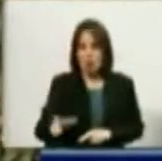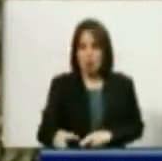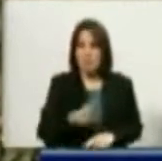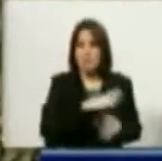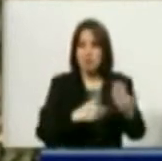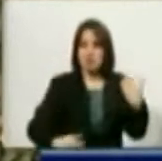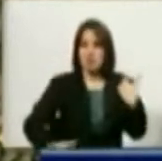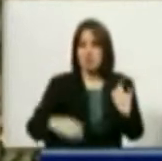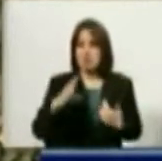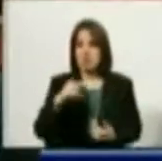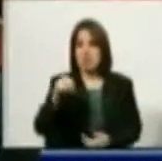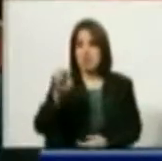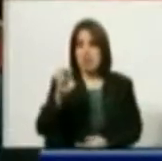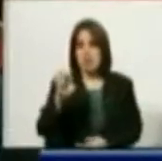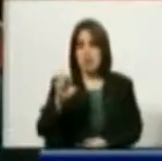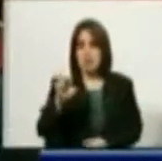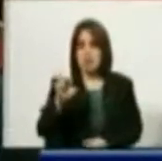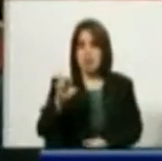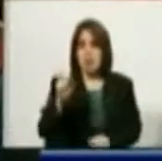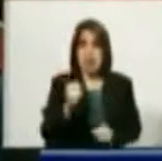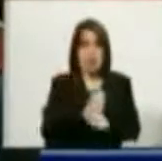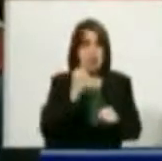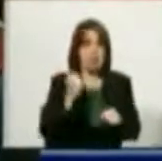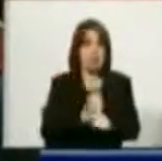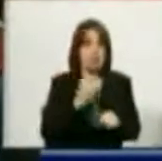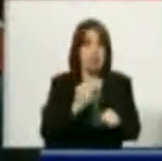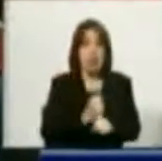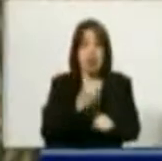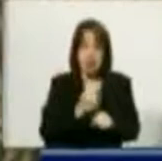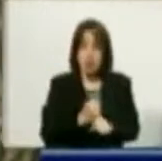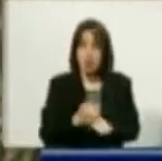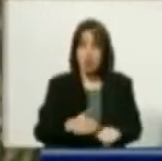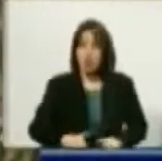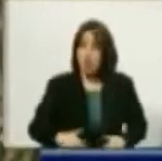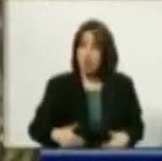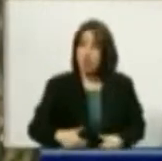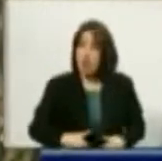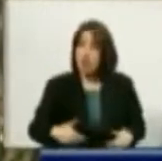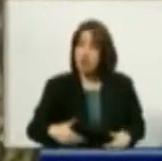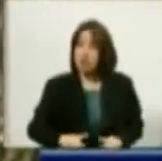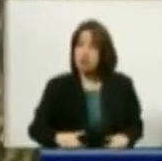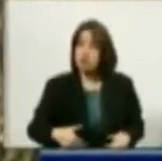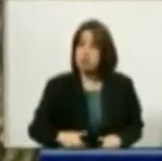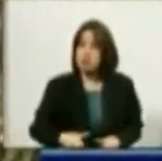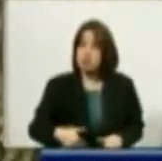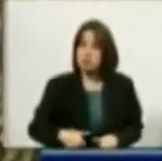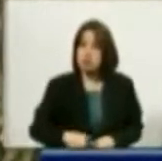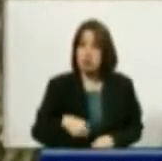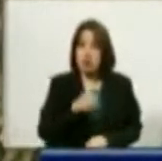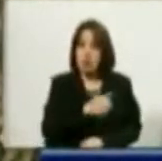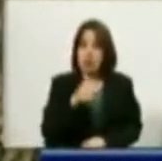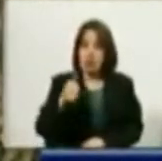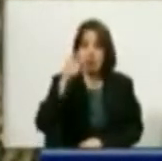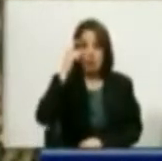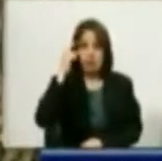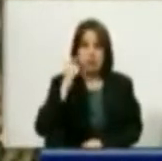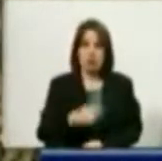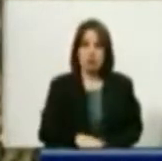por el trabajo por su dedicación por su entrega por su esfuerzo